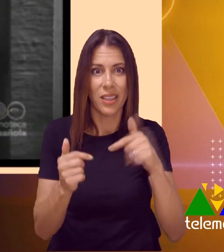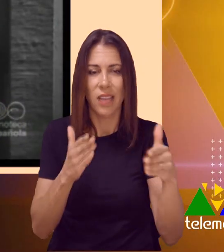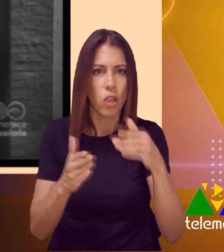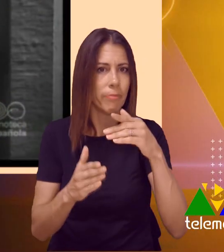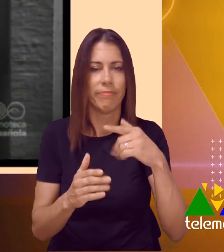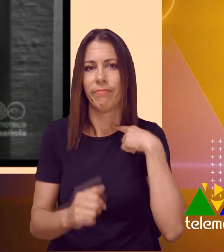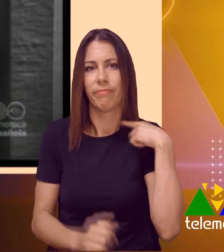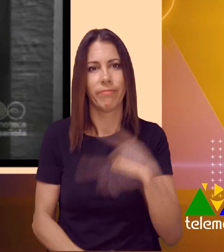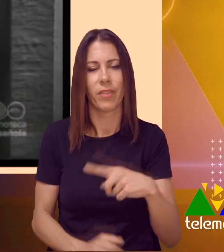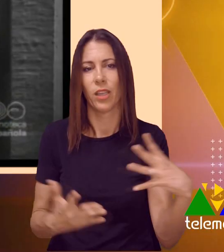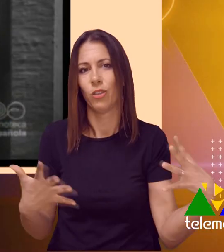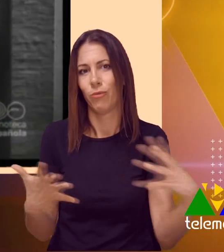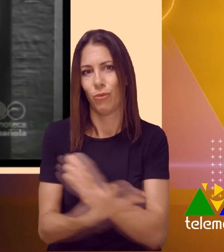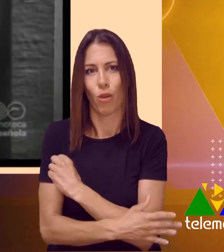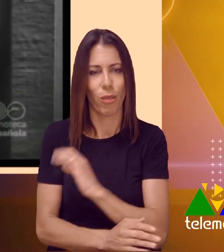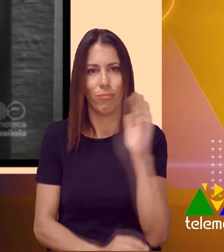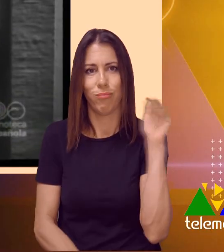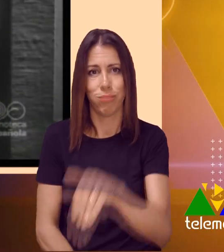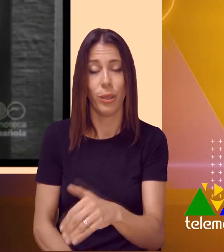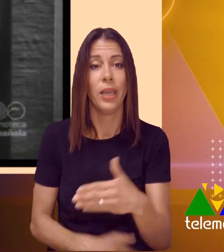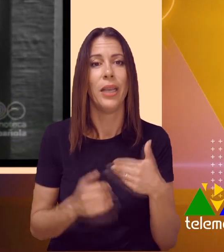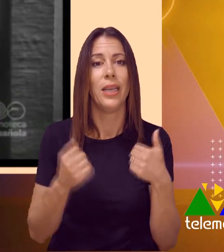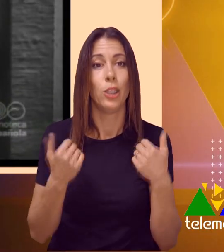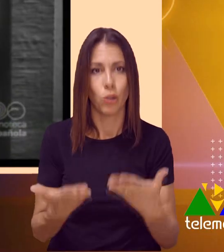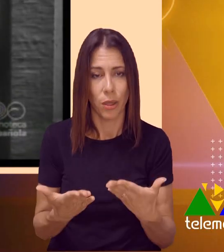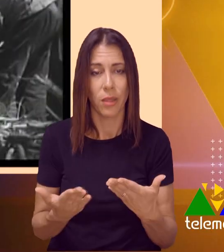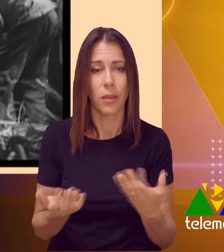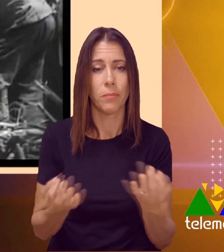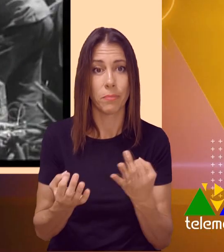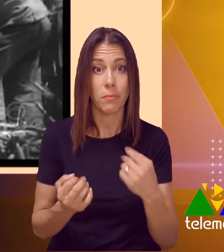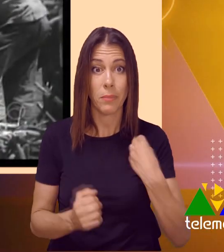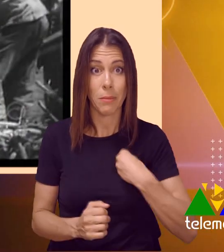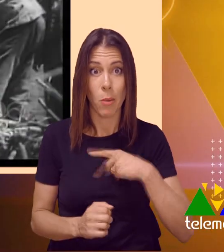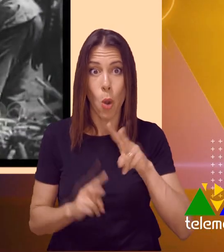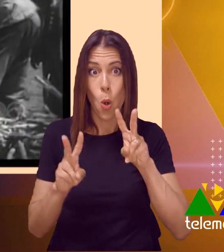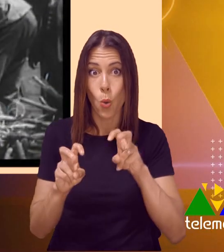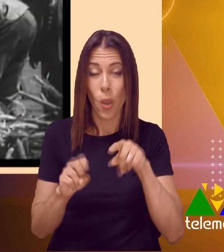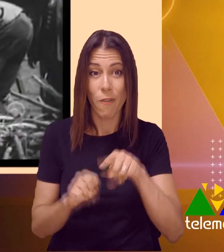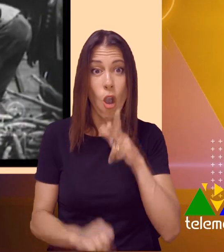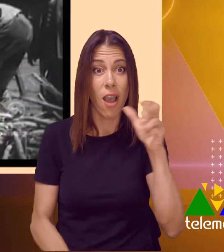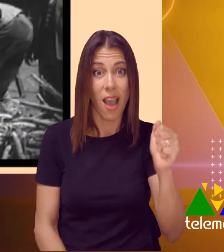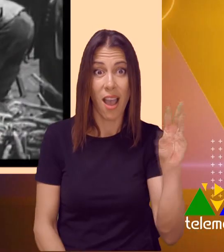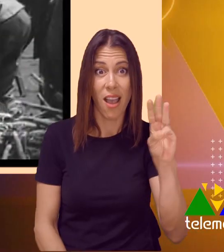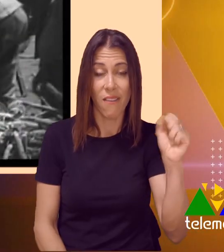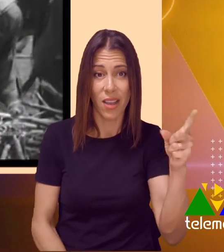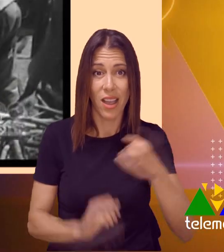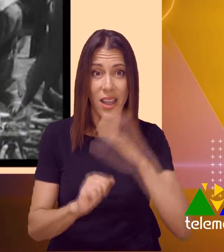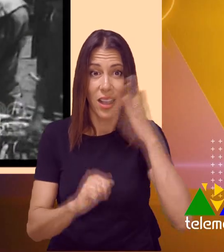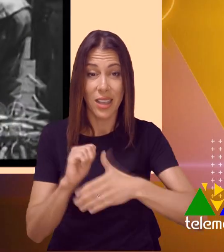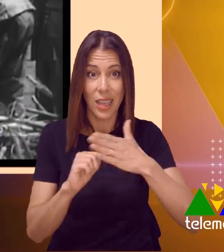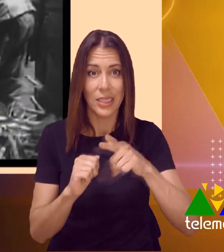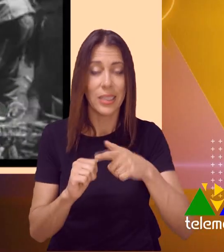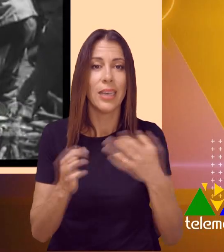cosecha se fuera al garete, ¿no? Con lo cual, pues esta introducción permitió que la